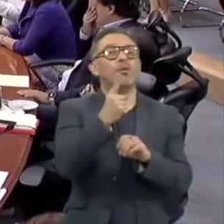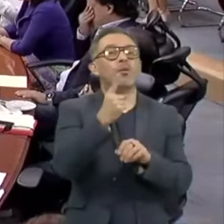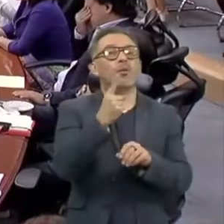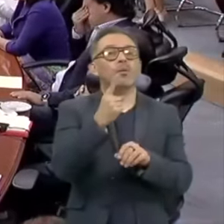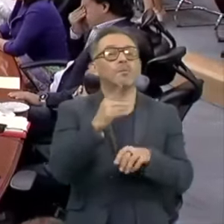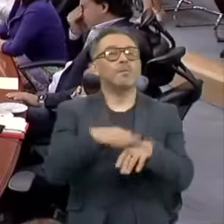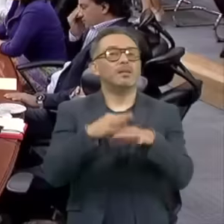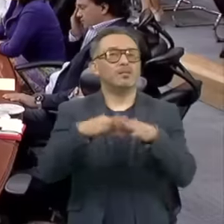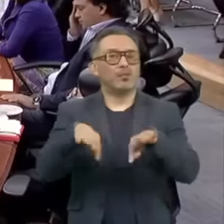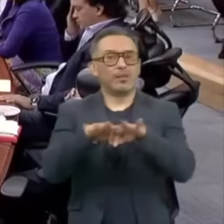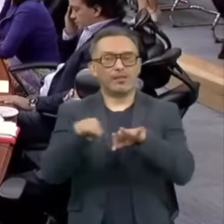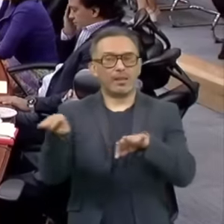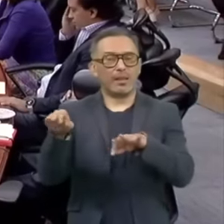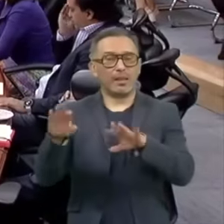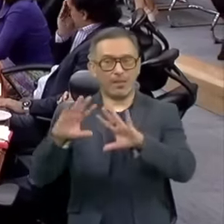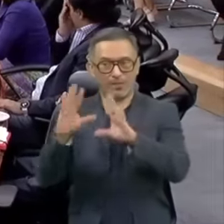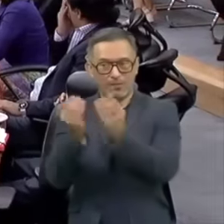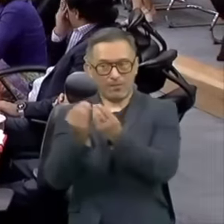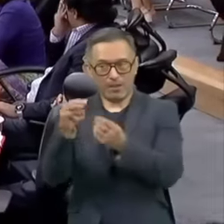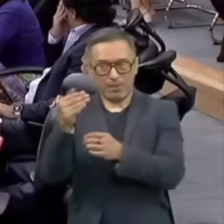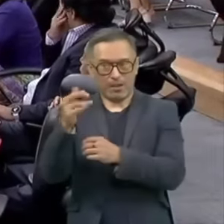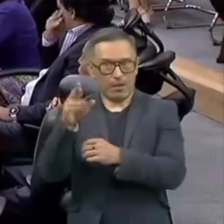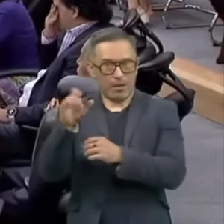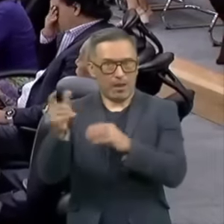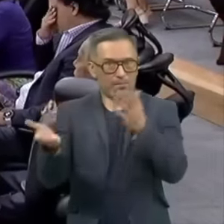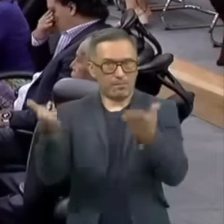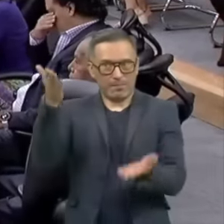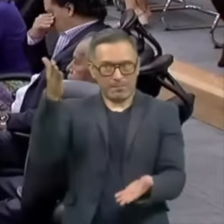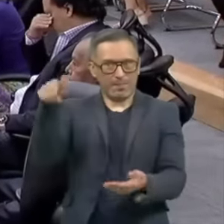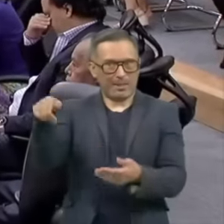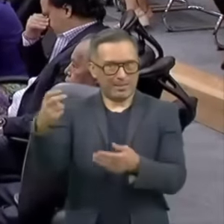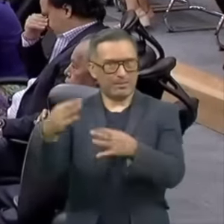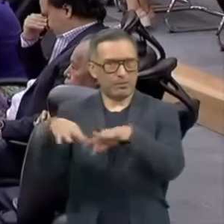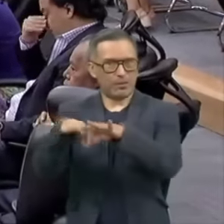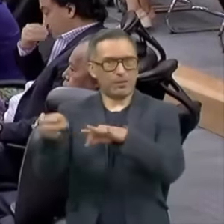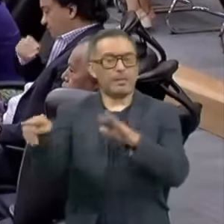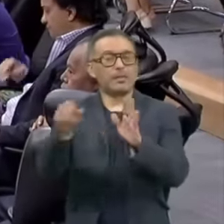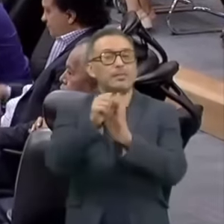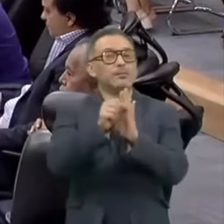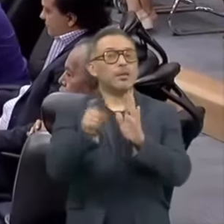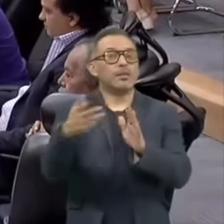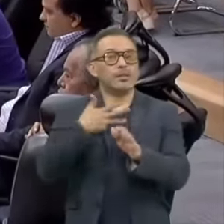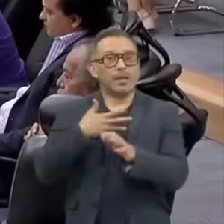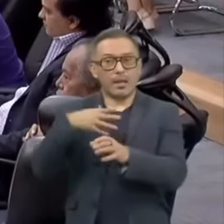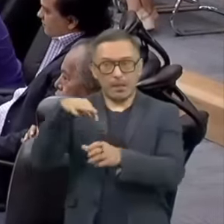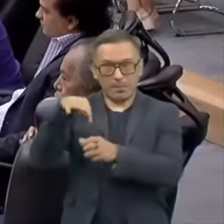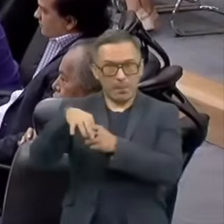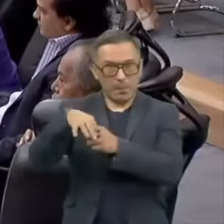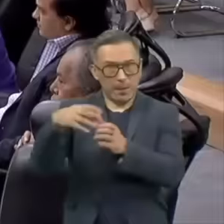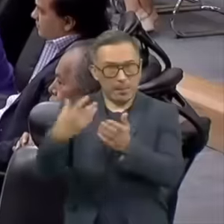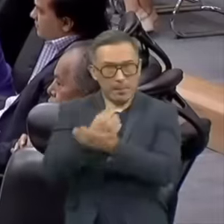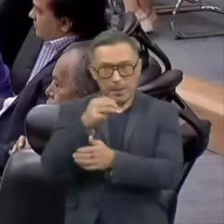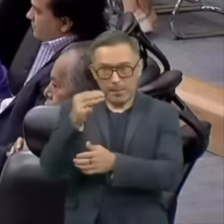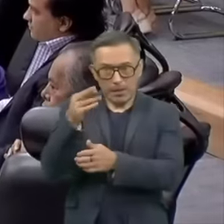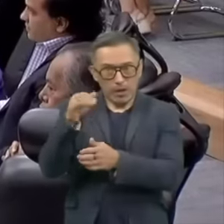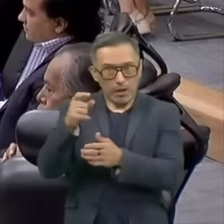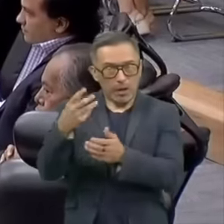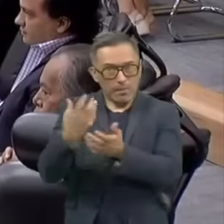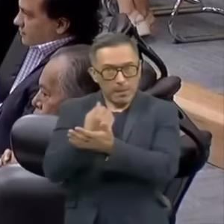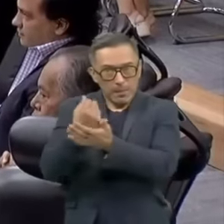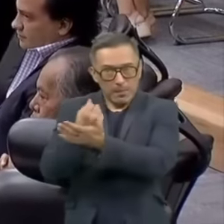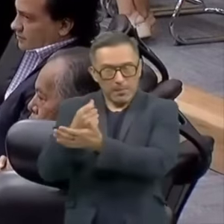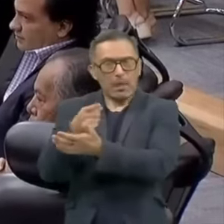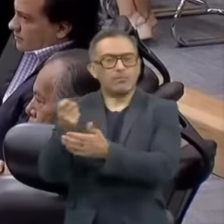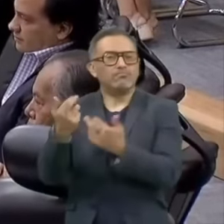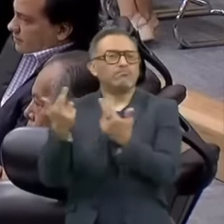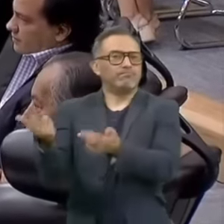a las fórmulas de mayoría. Y este sistema premia a quien más triunfos de mayoría tiene. Y esto